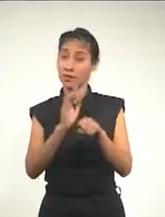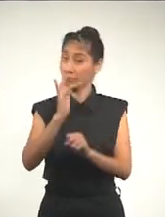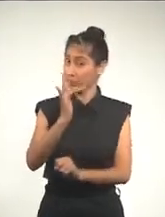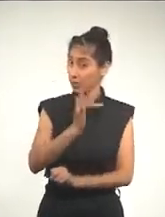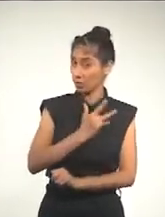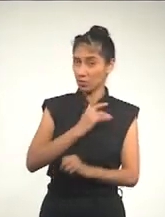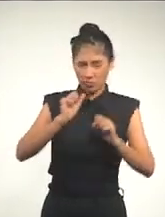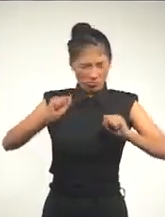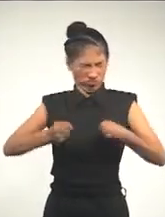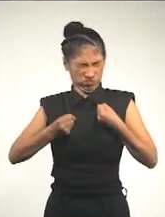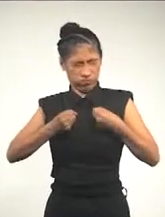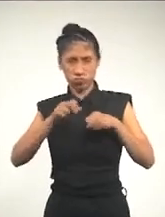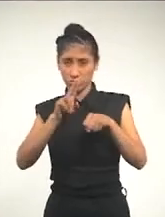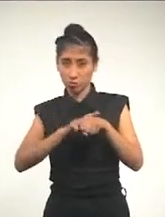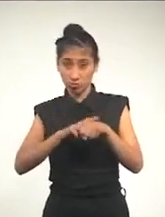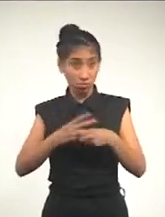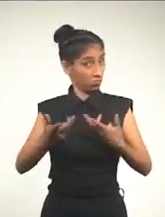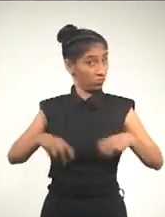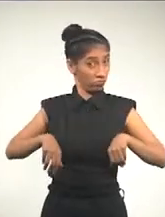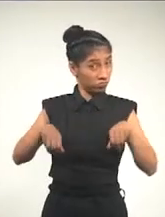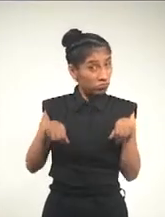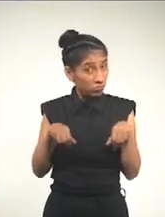Es totalmente normal.